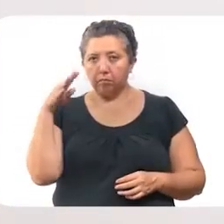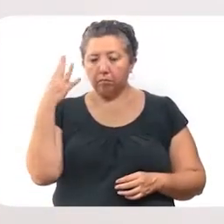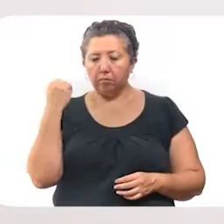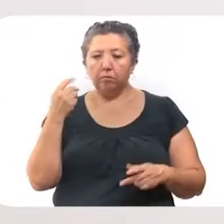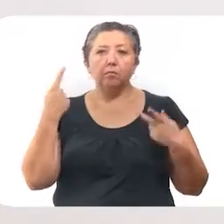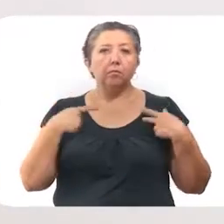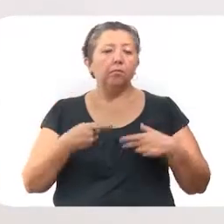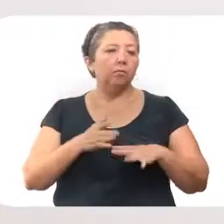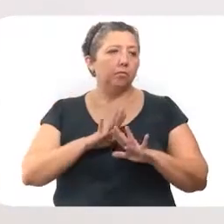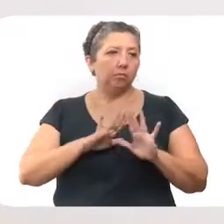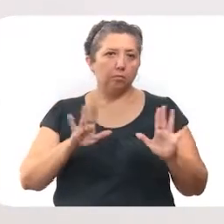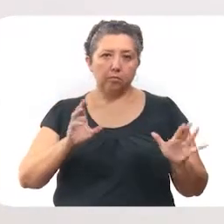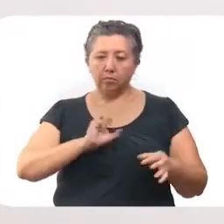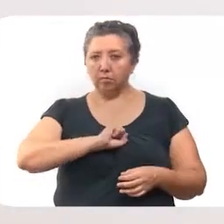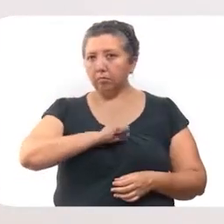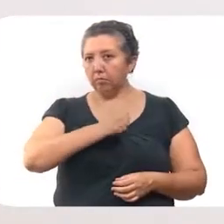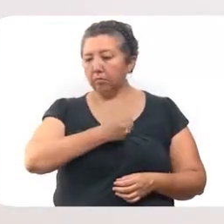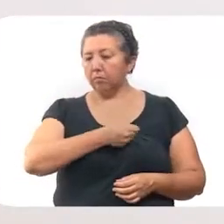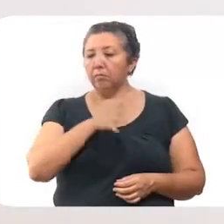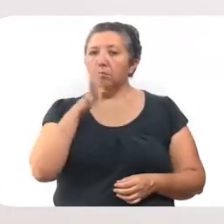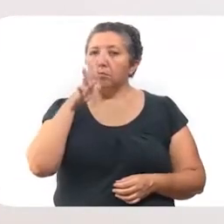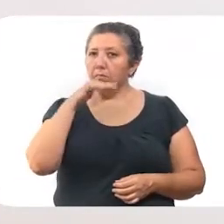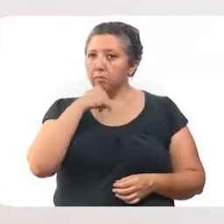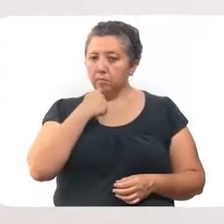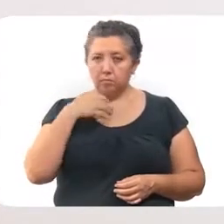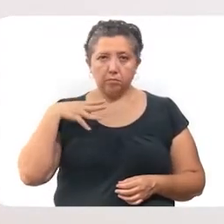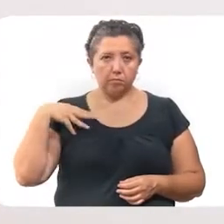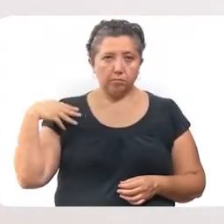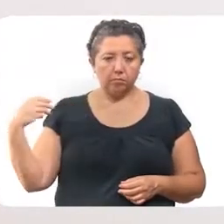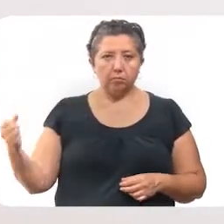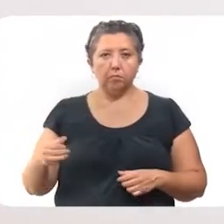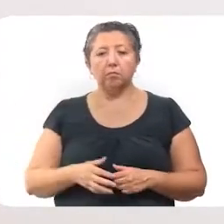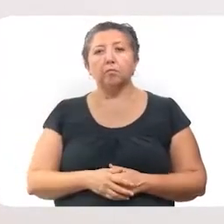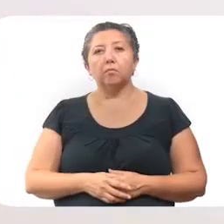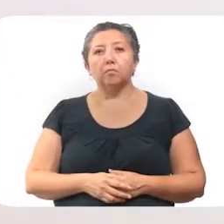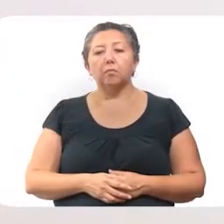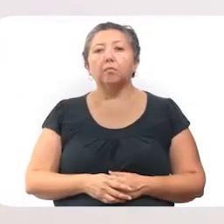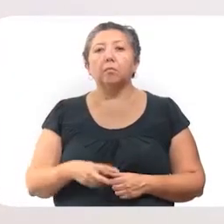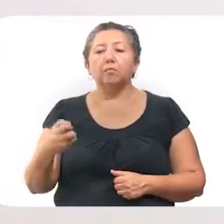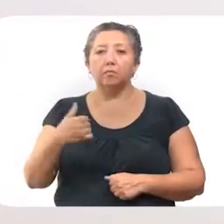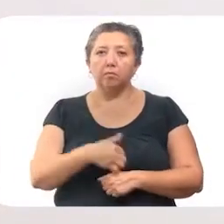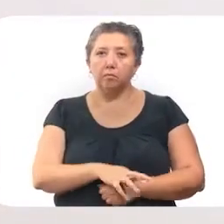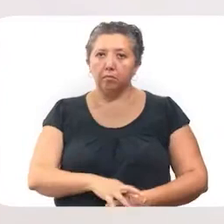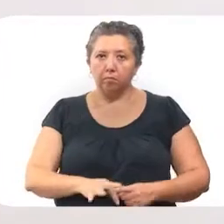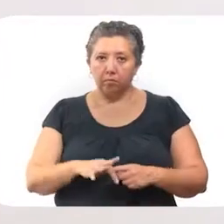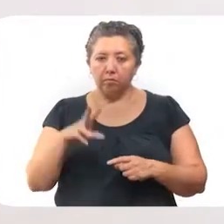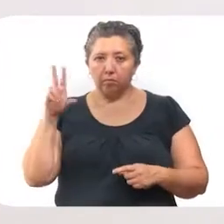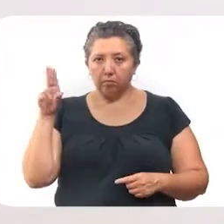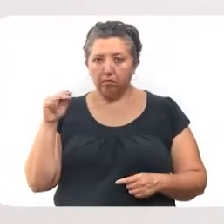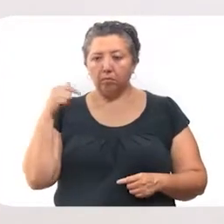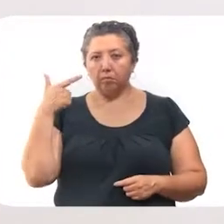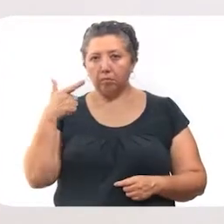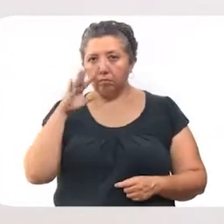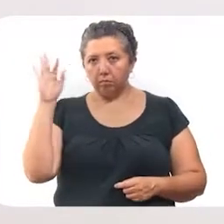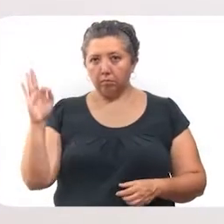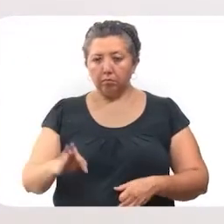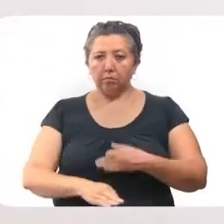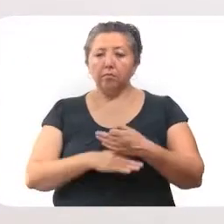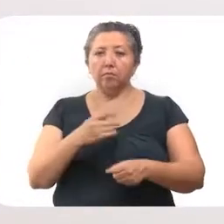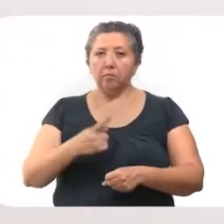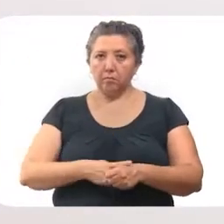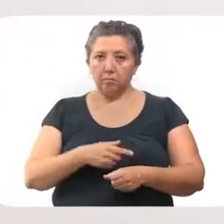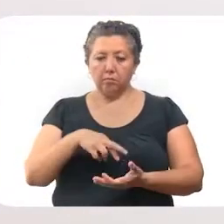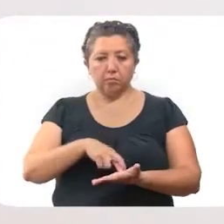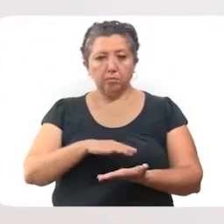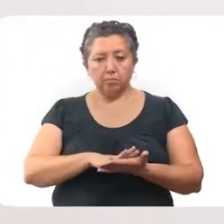56.289 pacientes ya se recuperaron. No presentan síntomas ni pueden contagiar. Esta cifra representa el 87% del